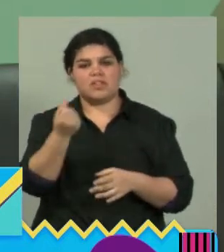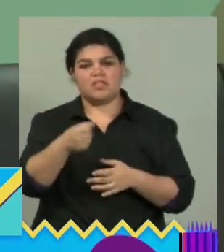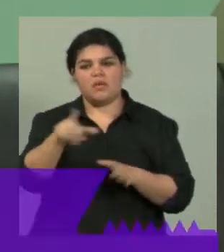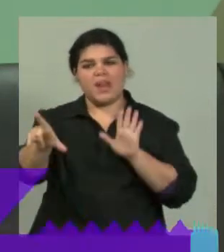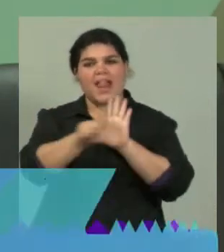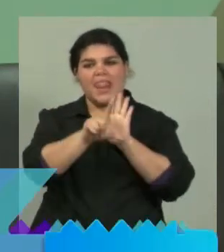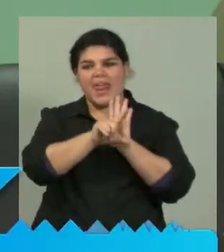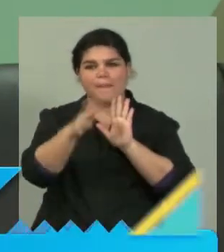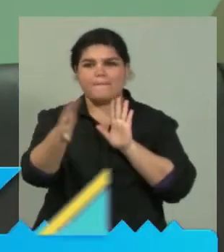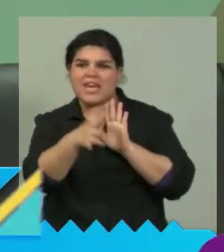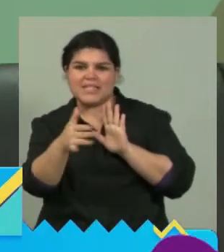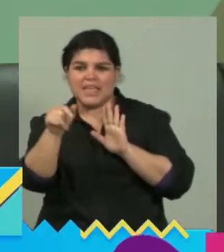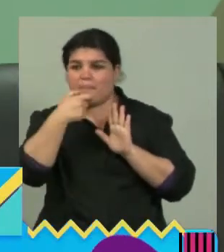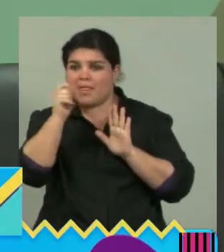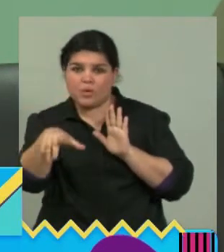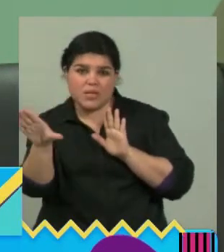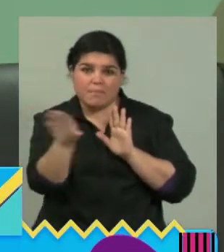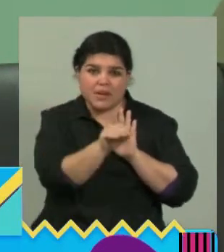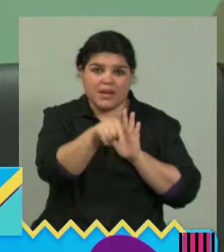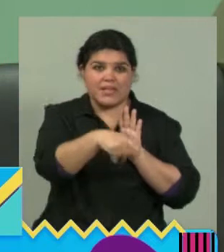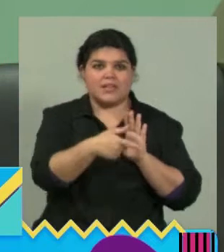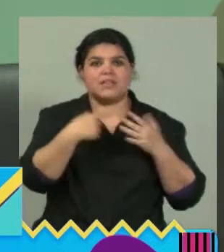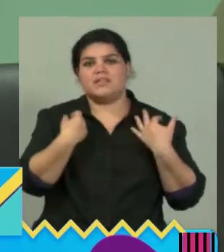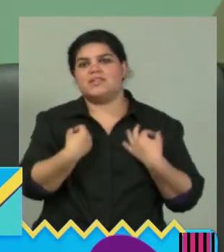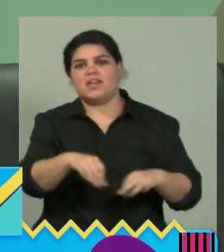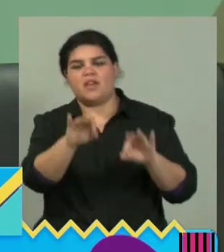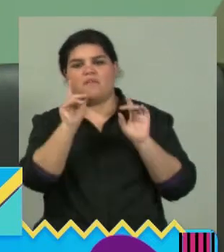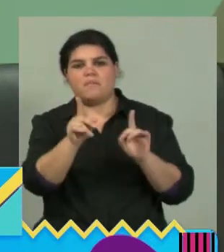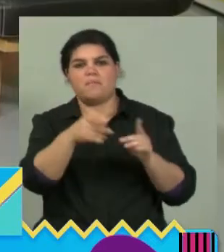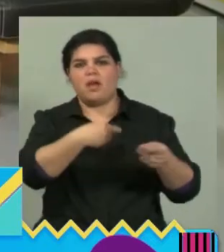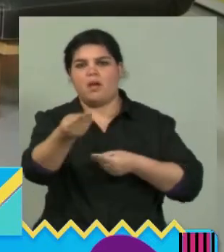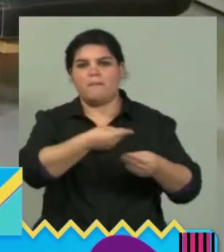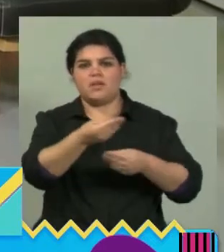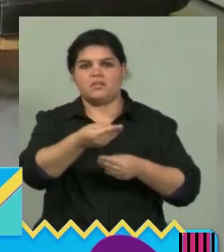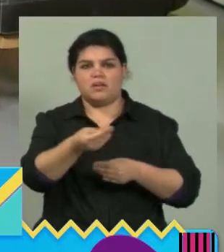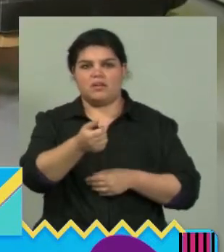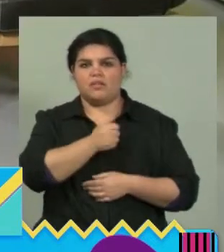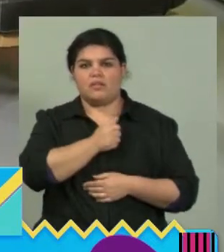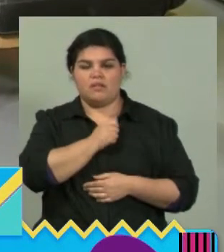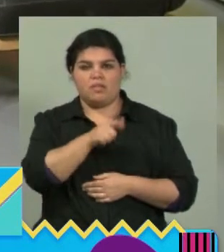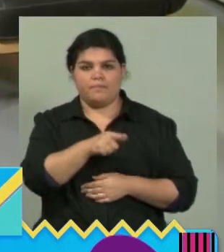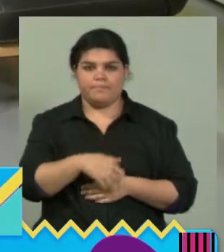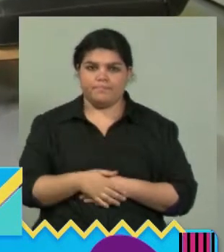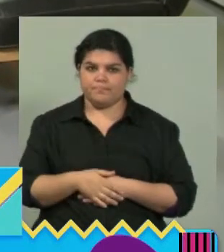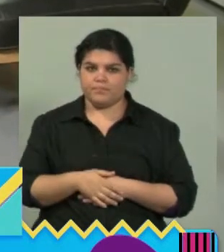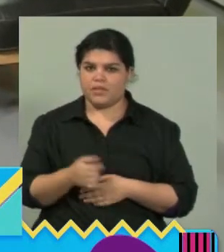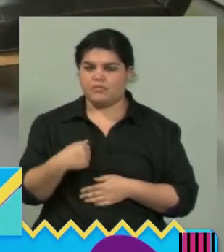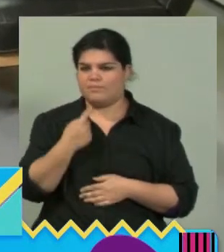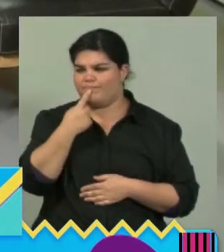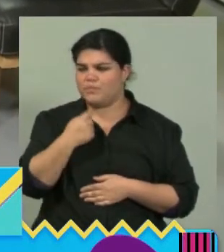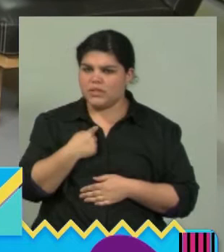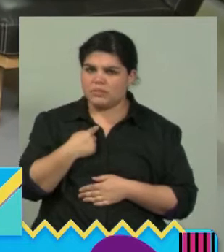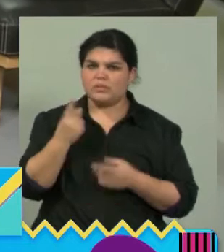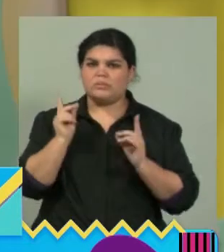hubiese liberado de terrible desastre que hace la Barrick Gold. Yo me pregunto, sí, perdón. perdón. Yo me pregunto con respecto a estas sustancias que